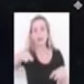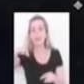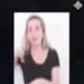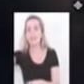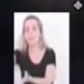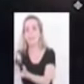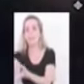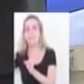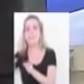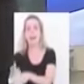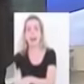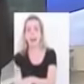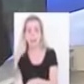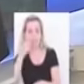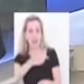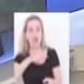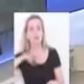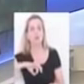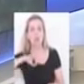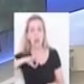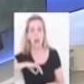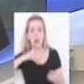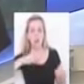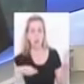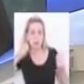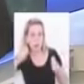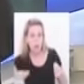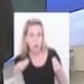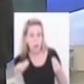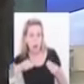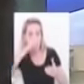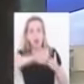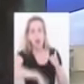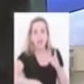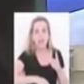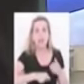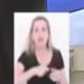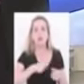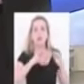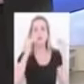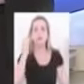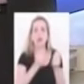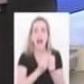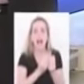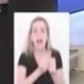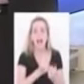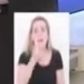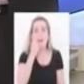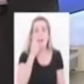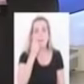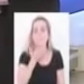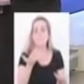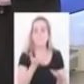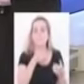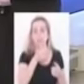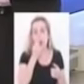no tienen los beneficios que tiene un empleado de planta permanente y contratados que en muchos casos después terminan lamentablemente